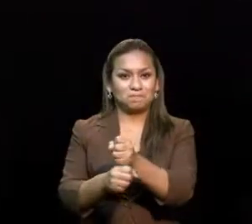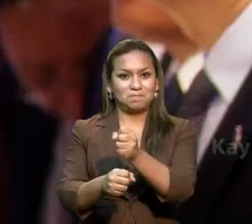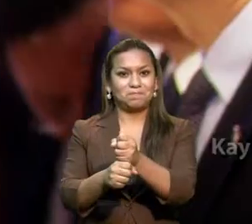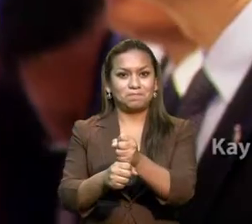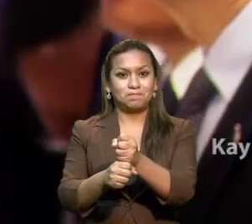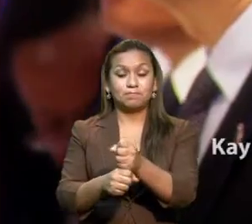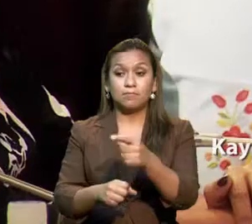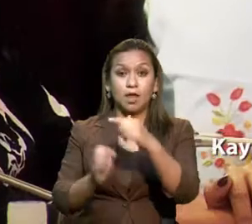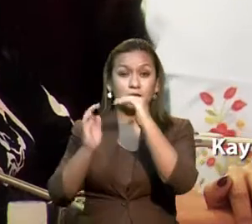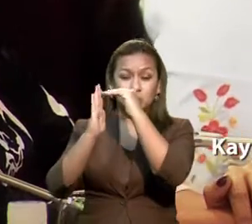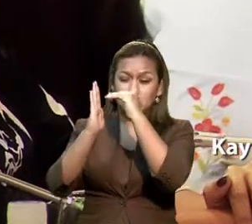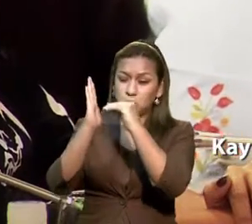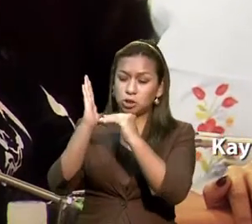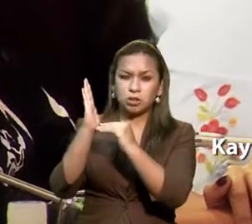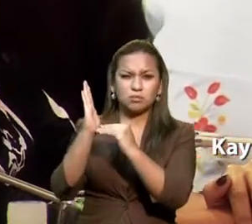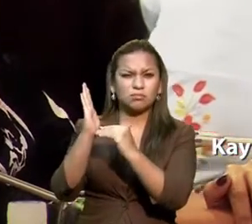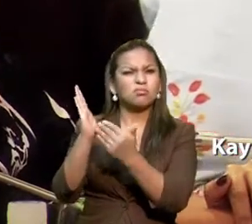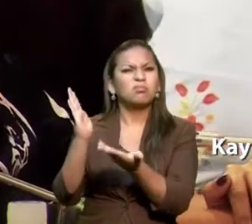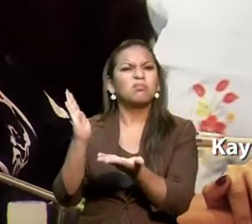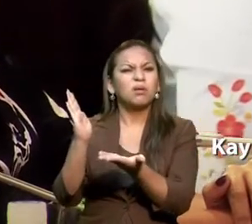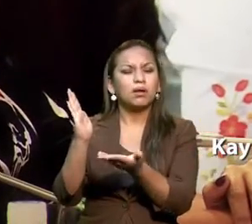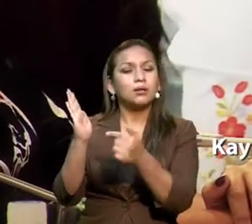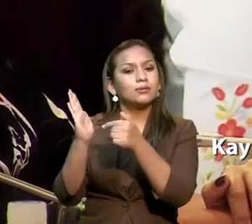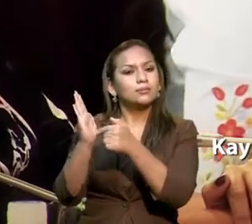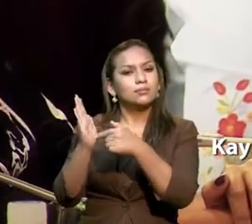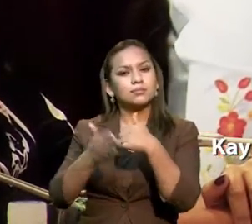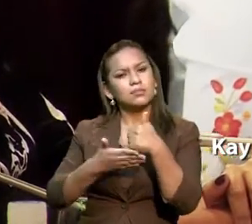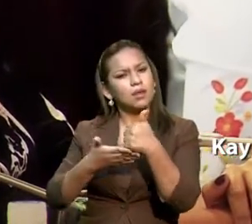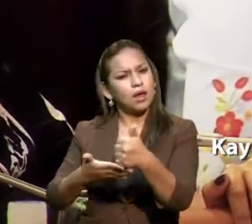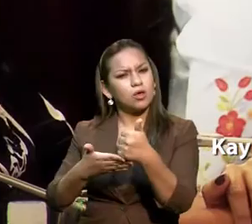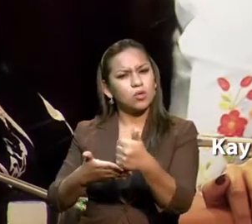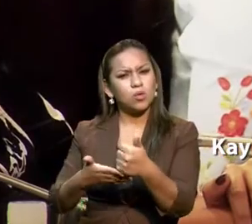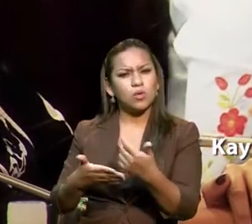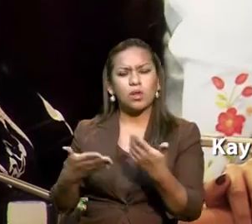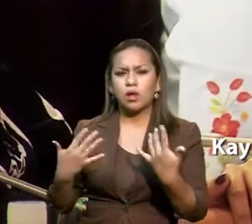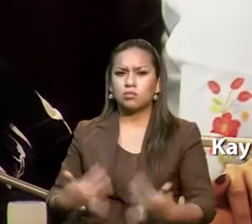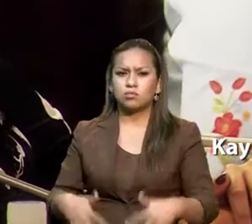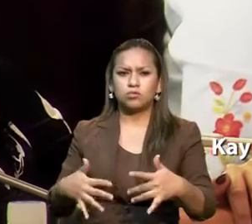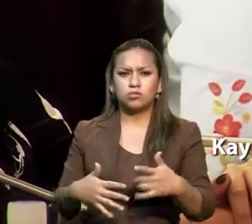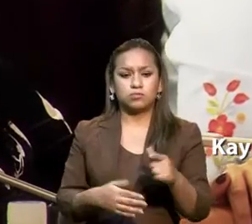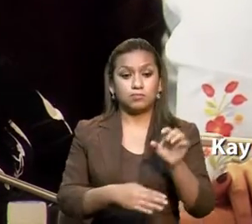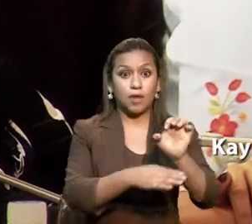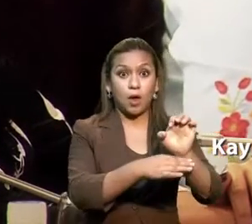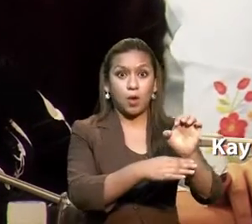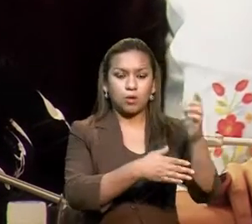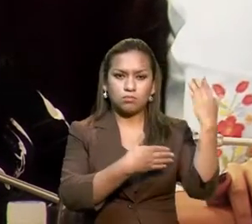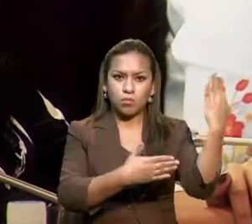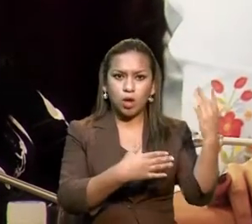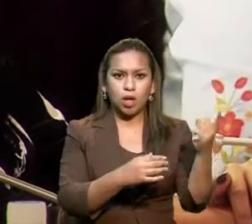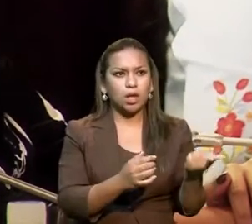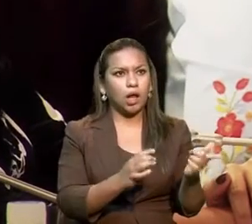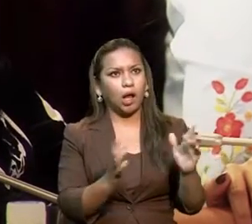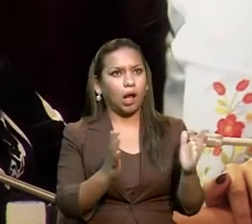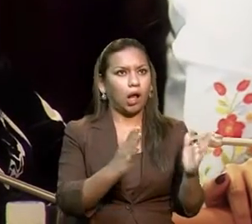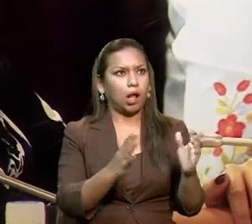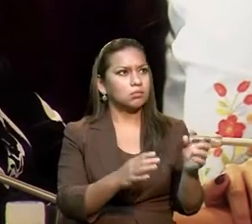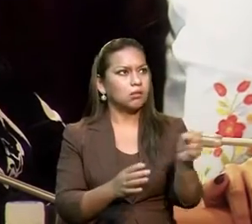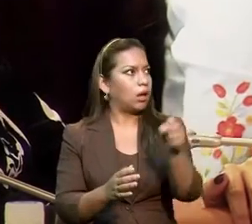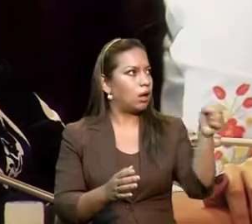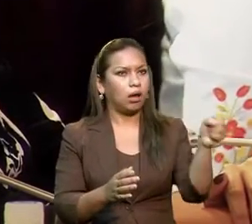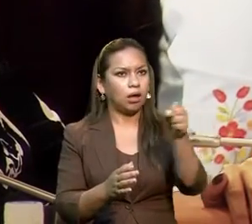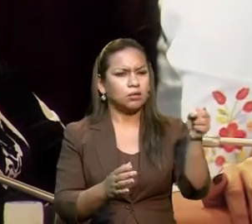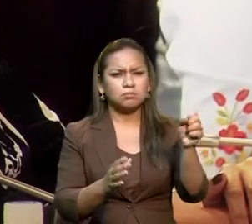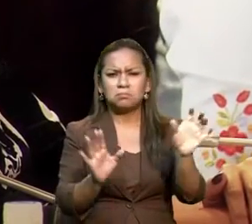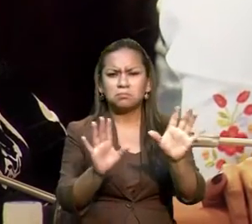países. Estas normativas lo que permiten no solamente es potenciar la gran estabilidad política que hemos